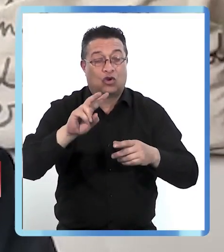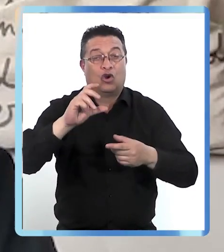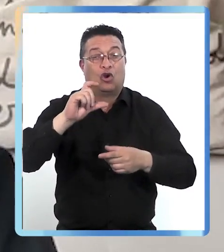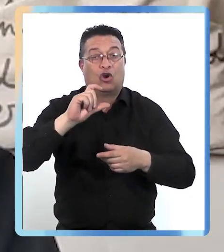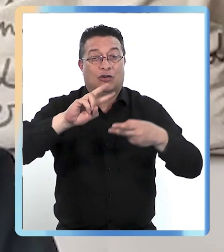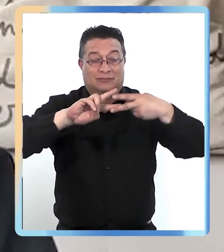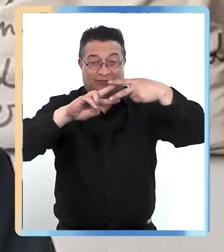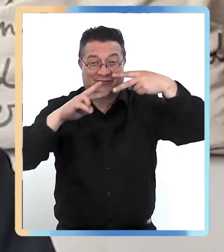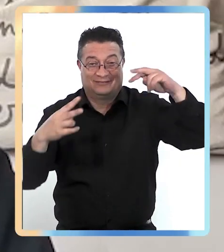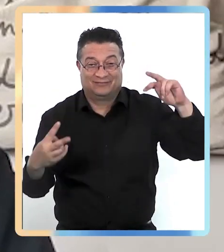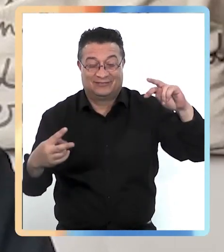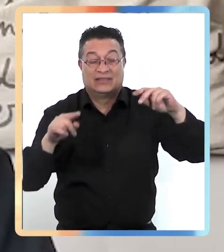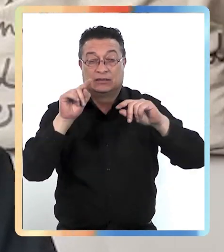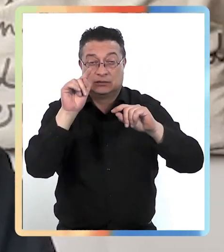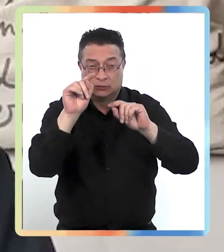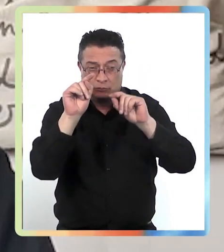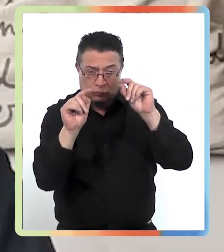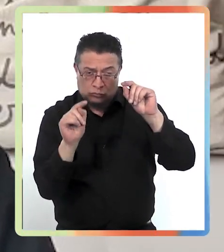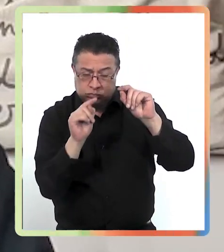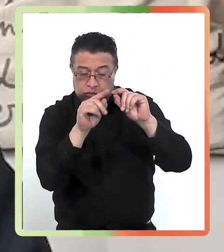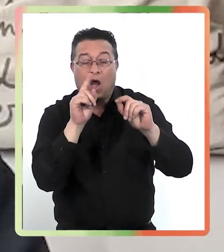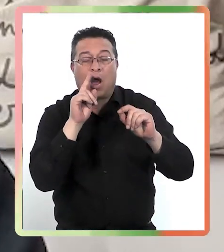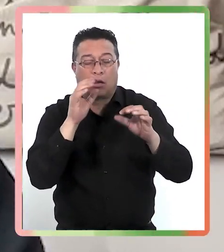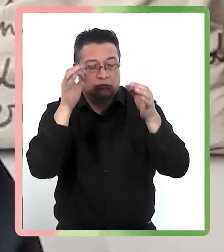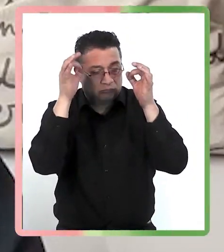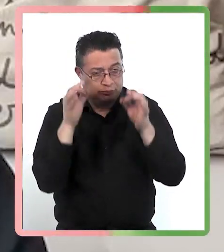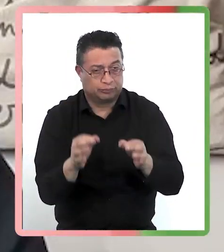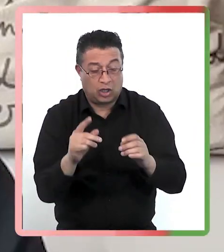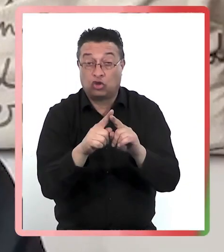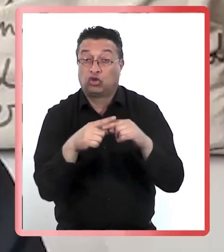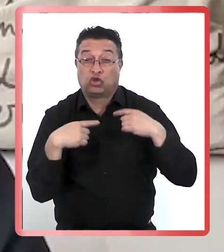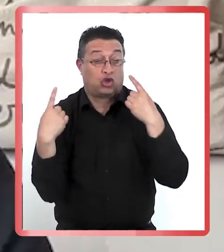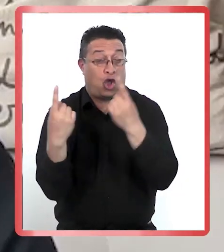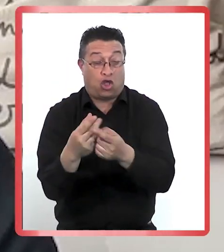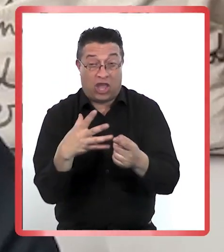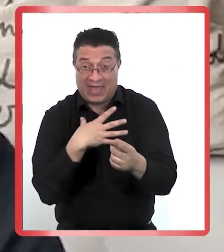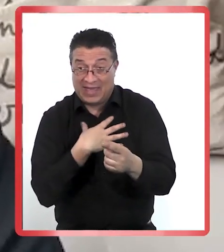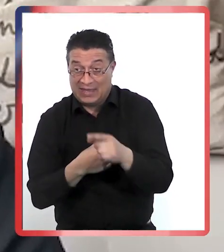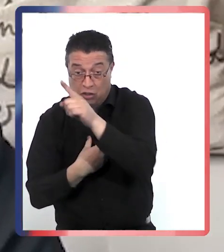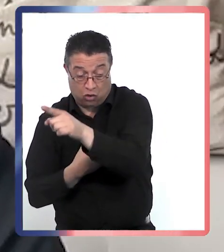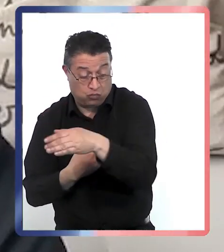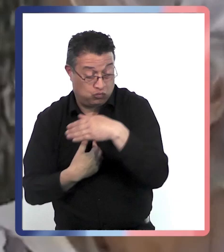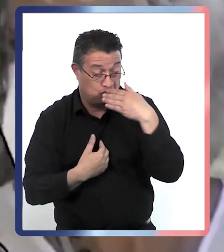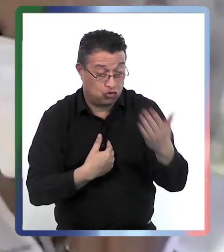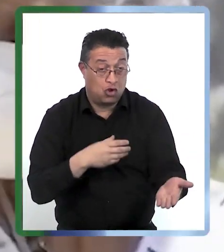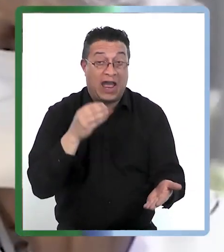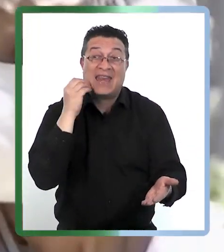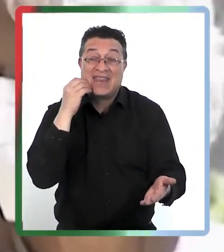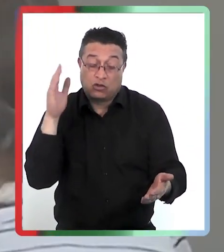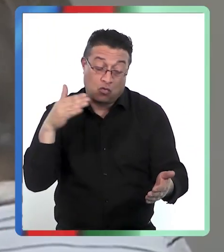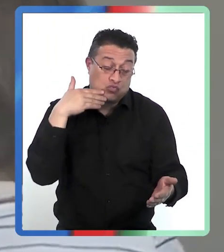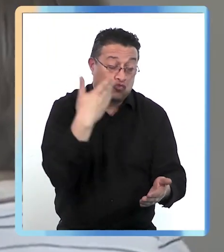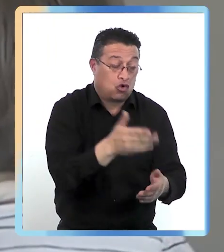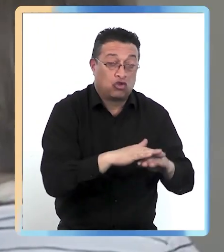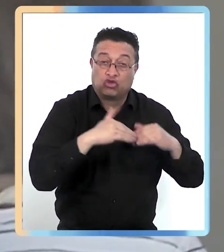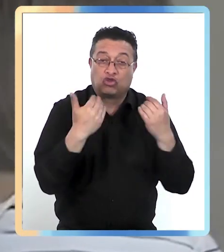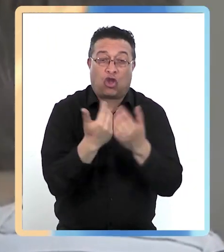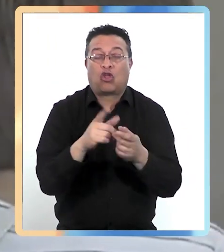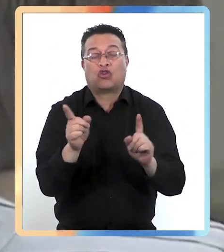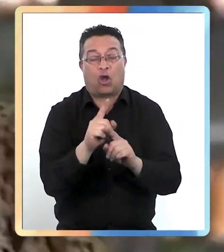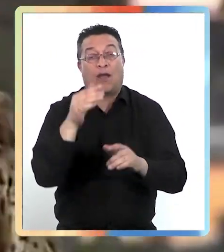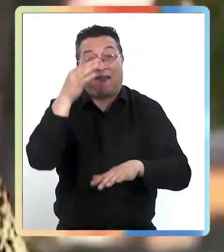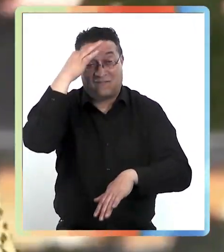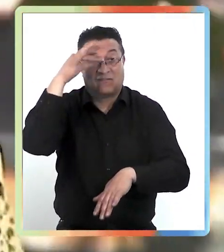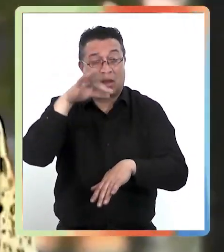que aumentan el riesgo de que uno lo tenga, pero que no dan una sentencia. No es que todos los hijos o los nietos de van a tener la